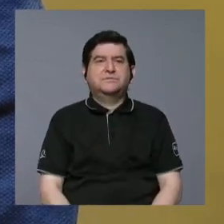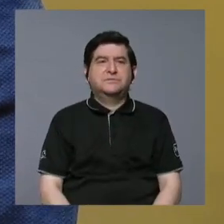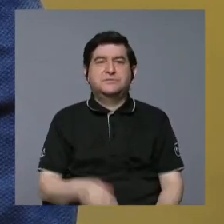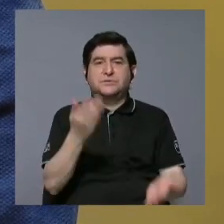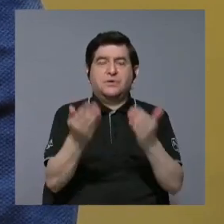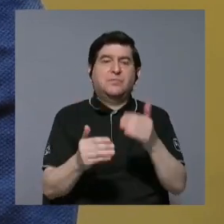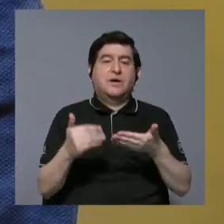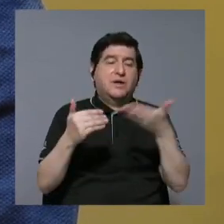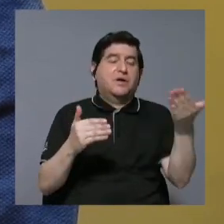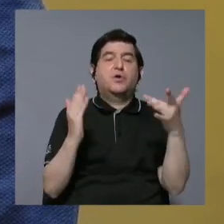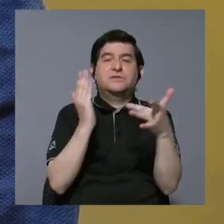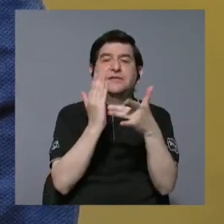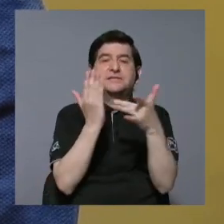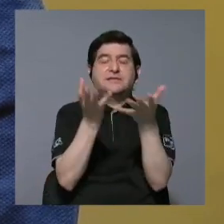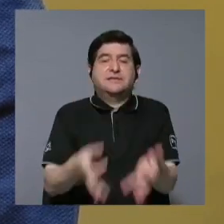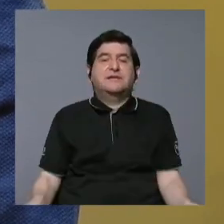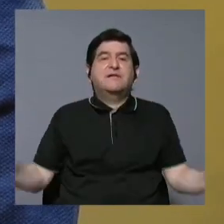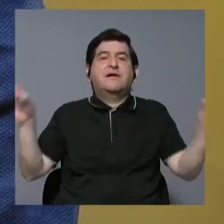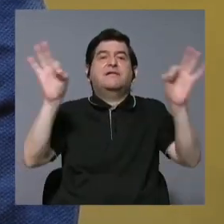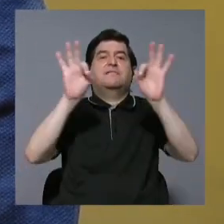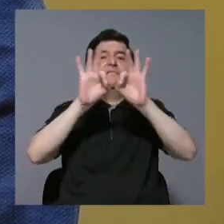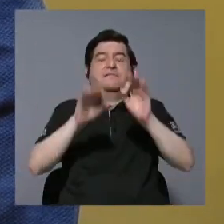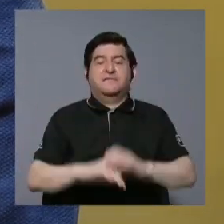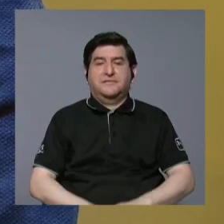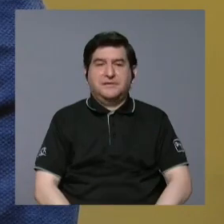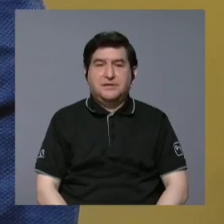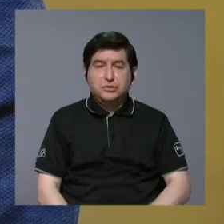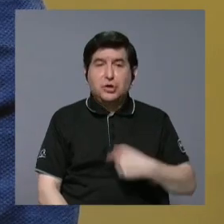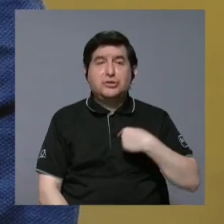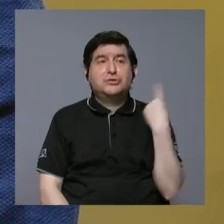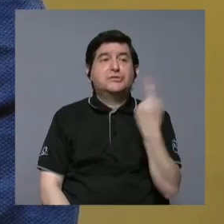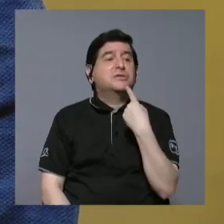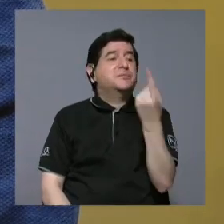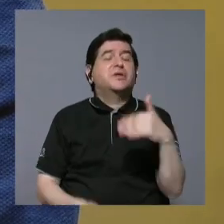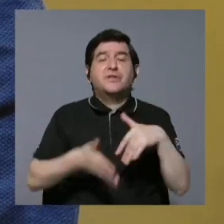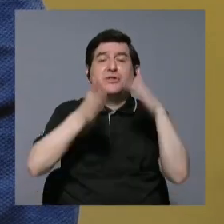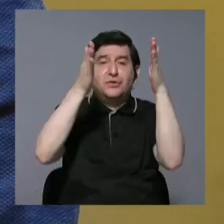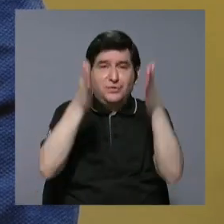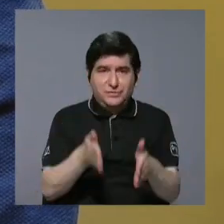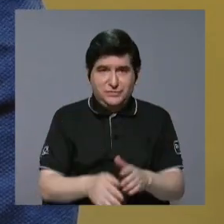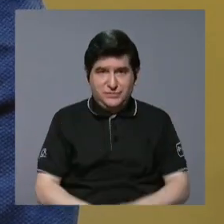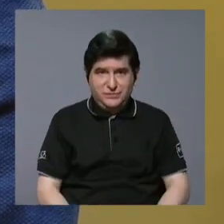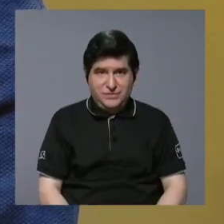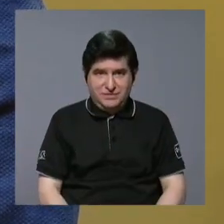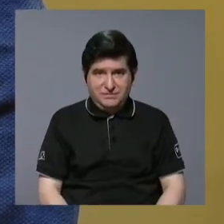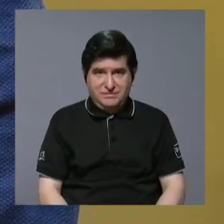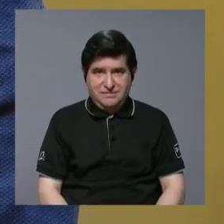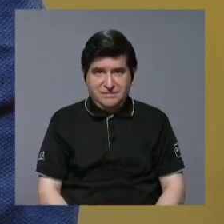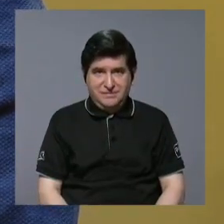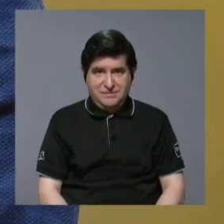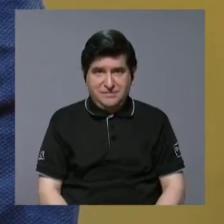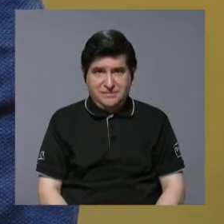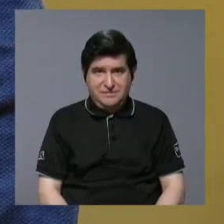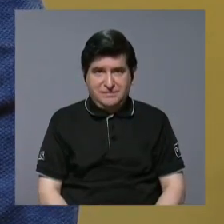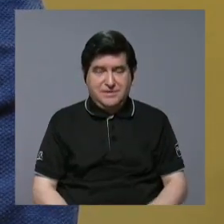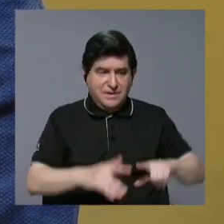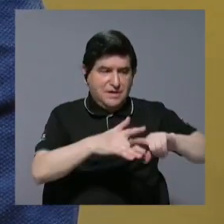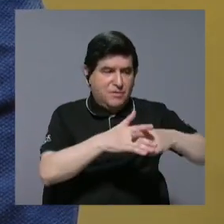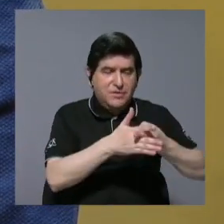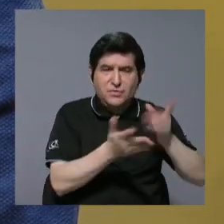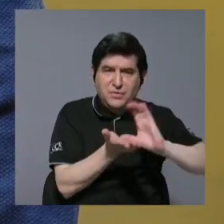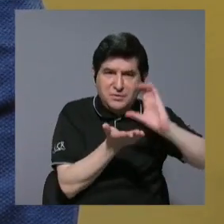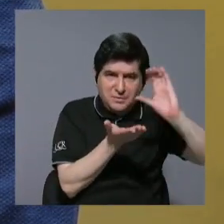aspectos técnicos y relevantes que tal vez yo siempre le digo a los estudiantes que empiezan un curso